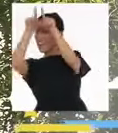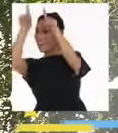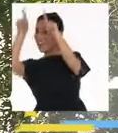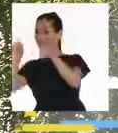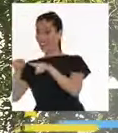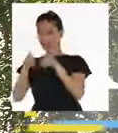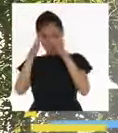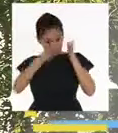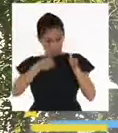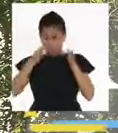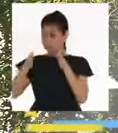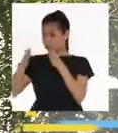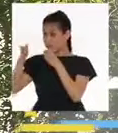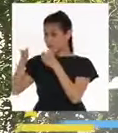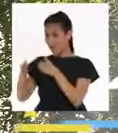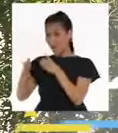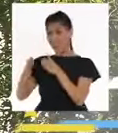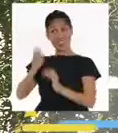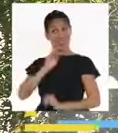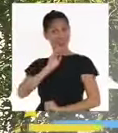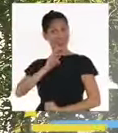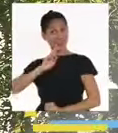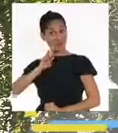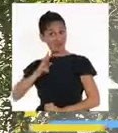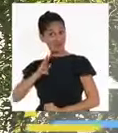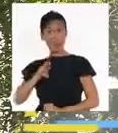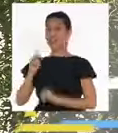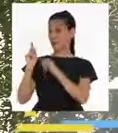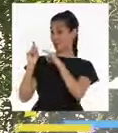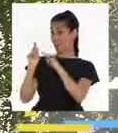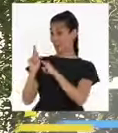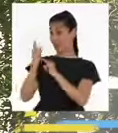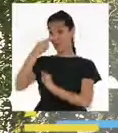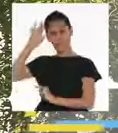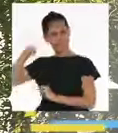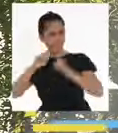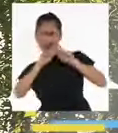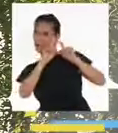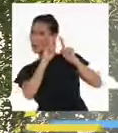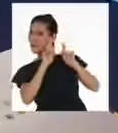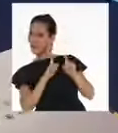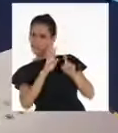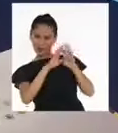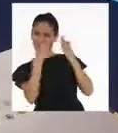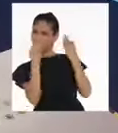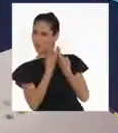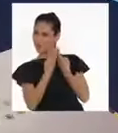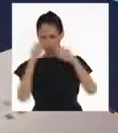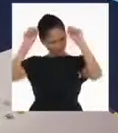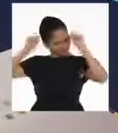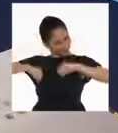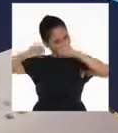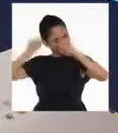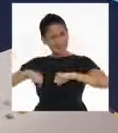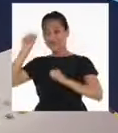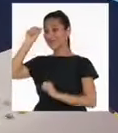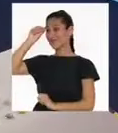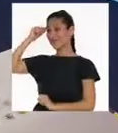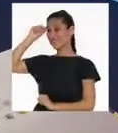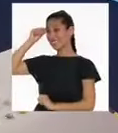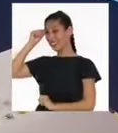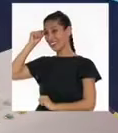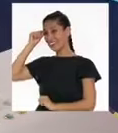respuestas de la encuesta que hizo Andrés a los integrantes de su familia. Así es. ¿Recuerdas